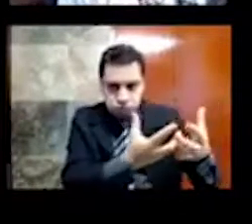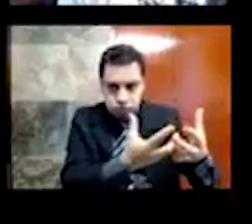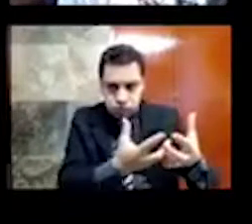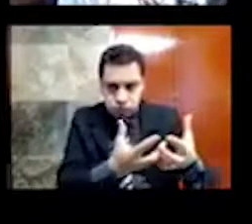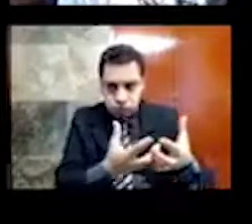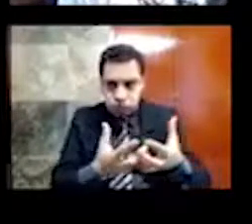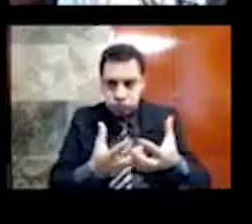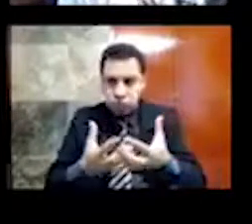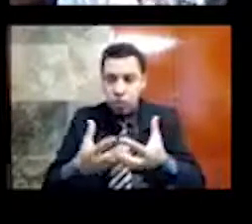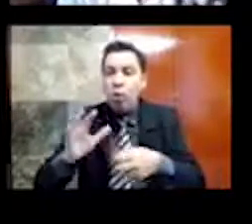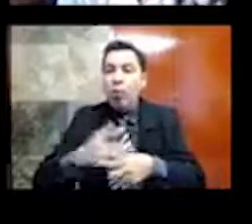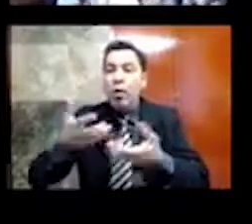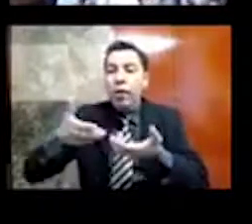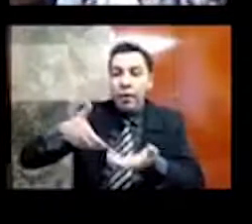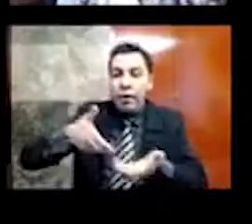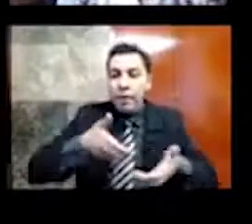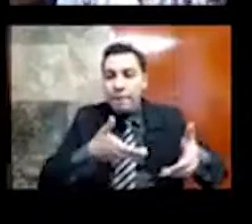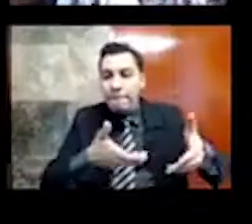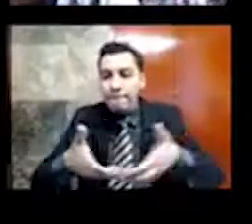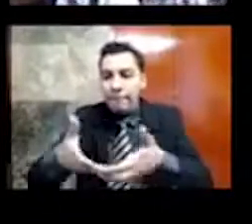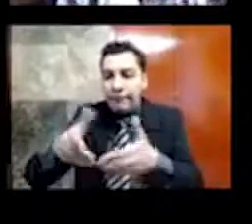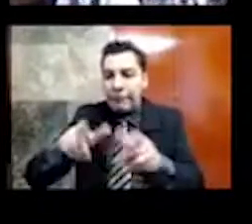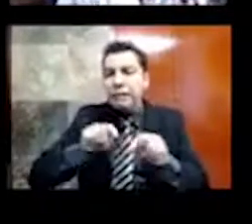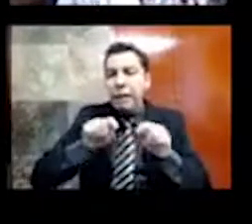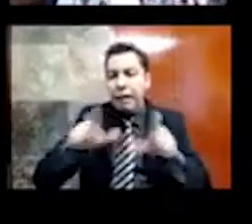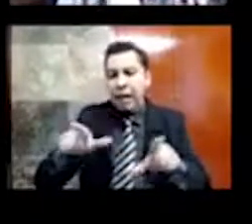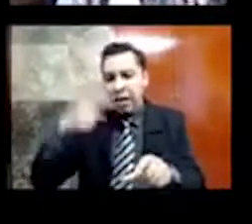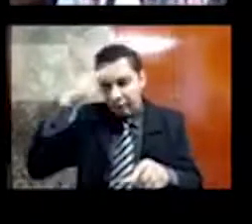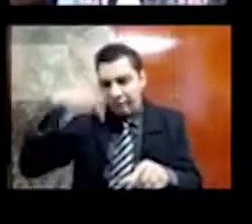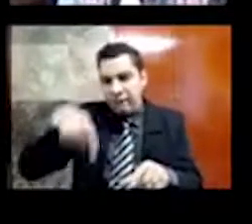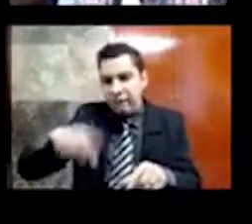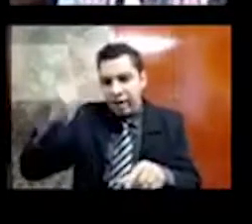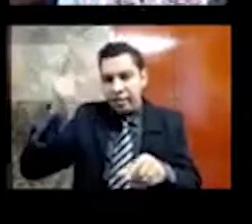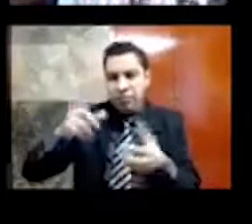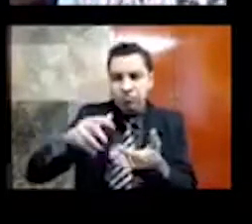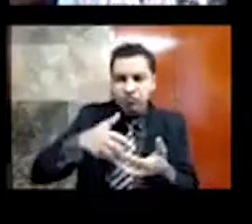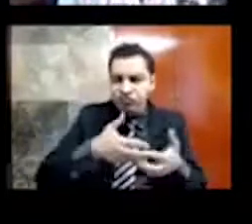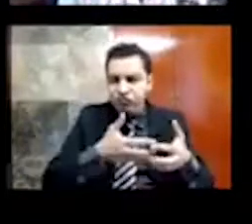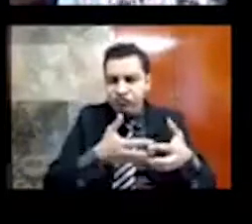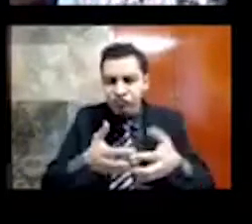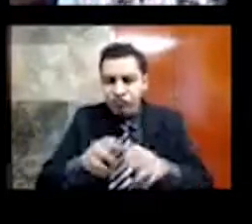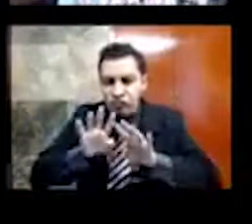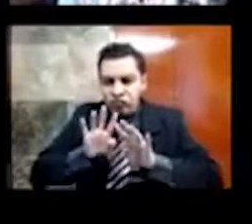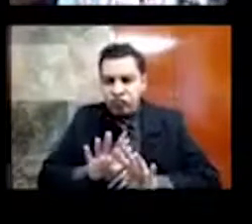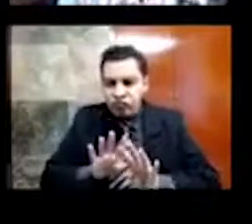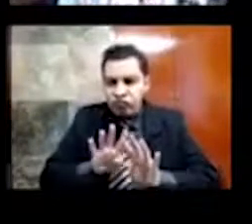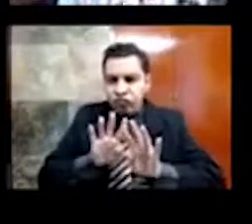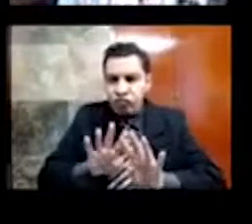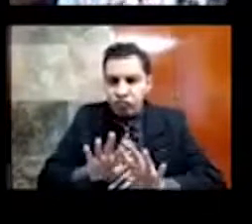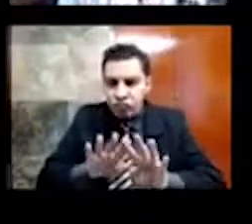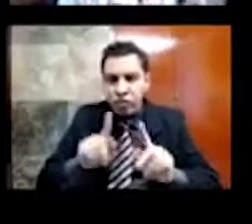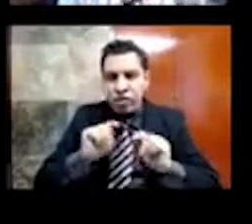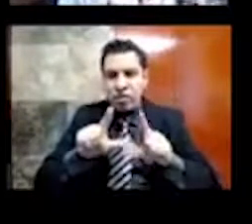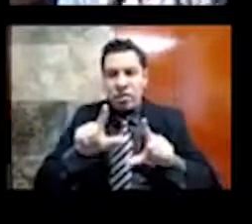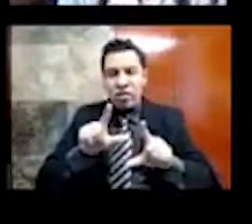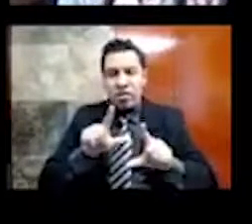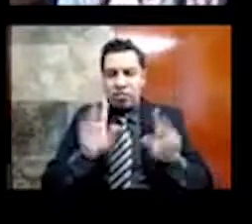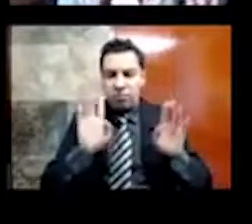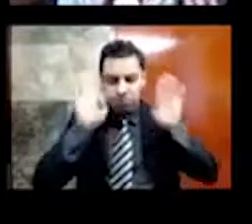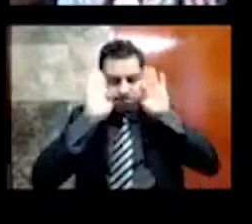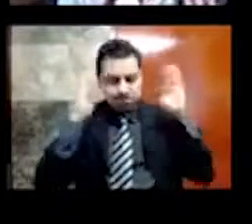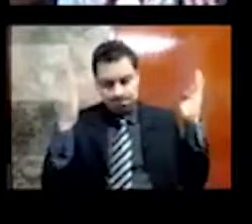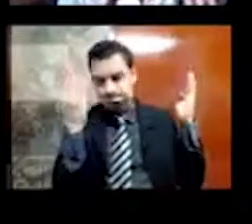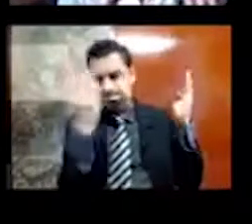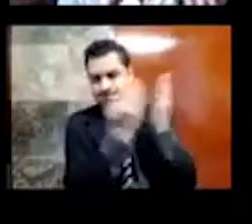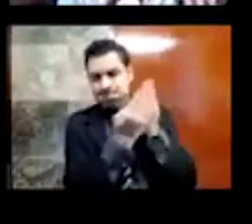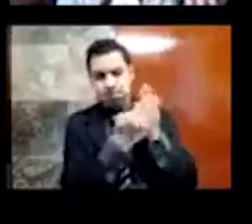de ese tiempo es más por Tlaxcala que por Puebla, y no se dejan, los tlaxcaltecas son cerrados, están a la